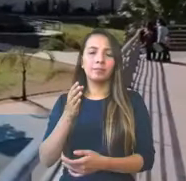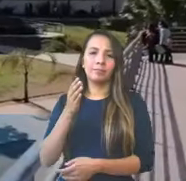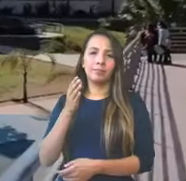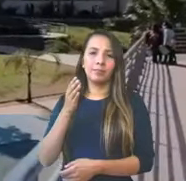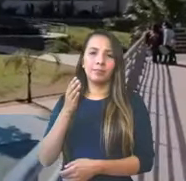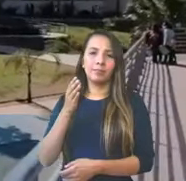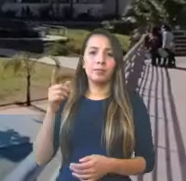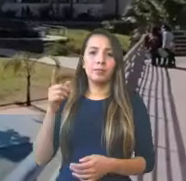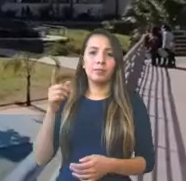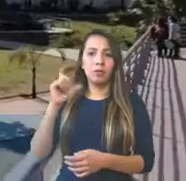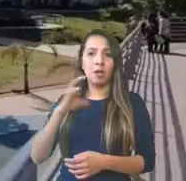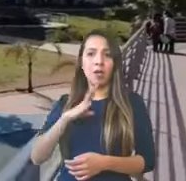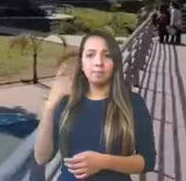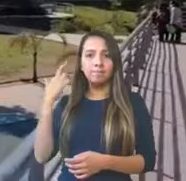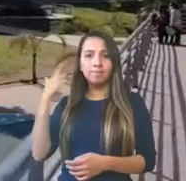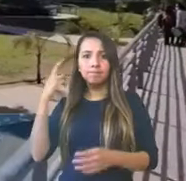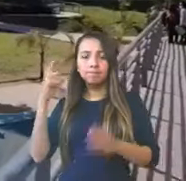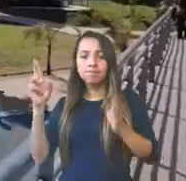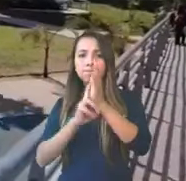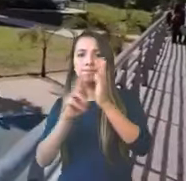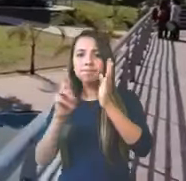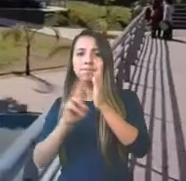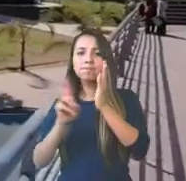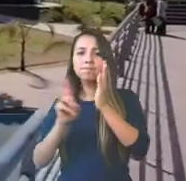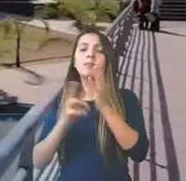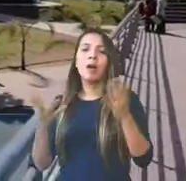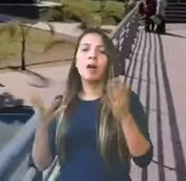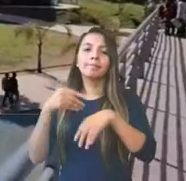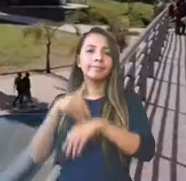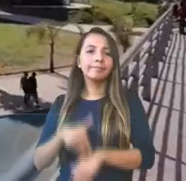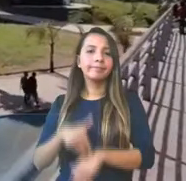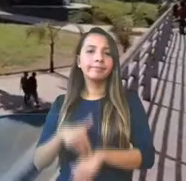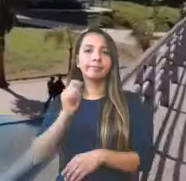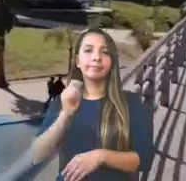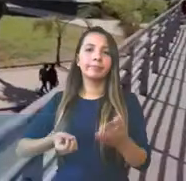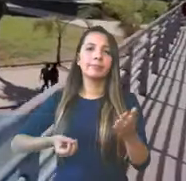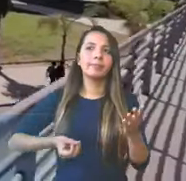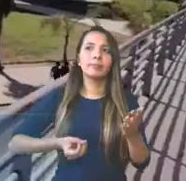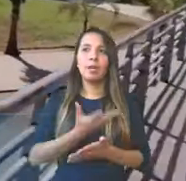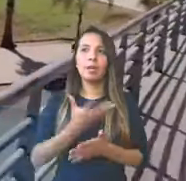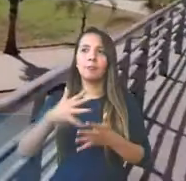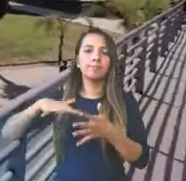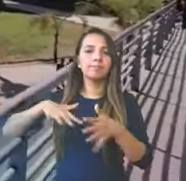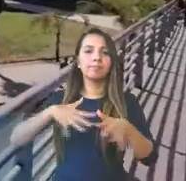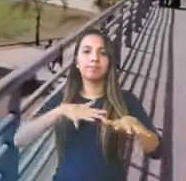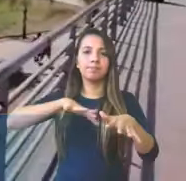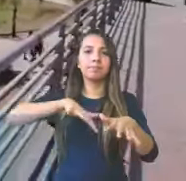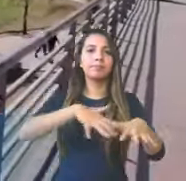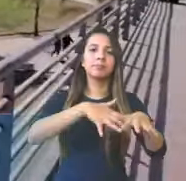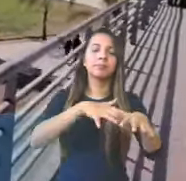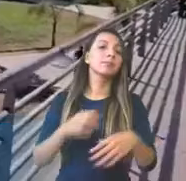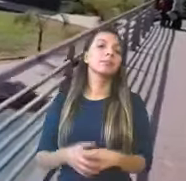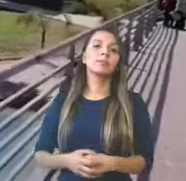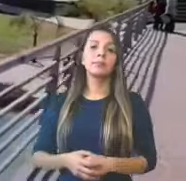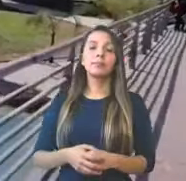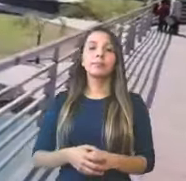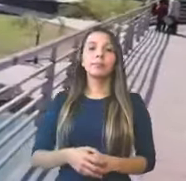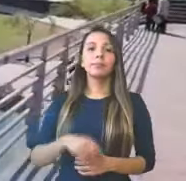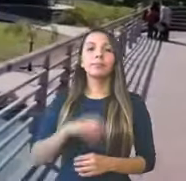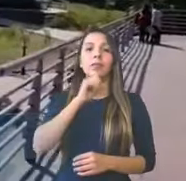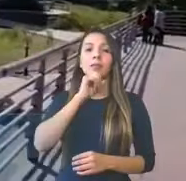activa la alarma, pues hacen lo propio de salir a esta explanada. Y insisto una vez